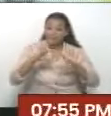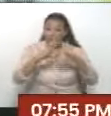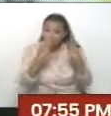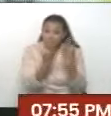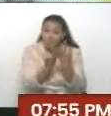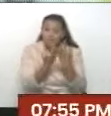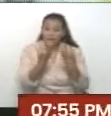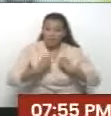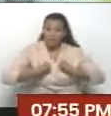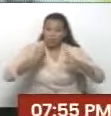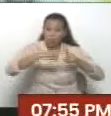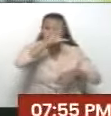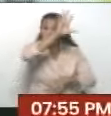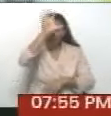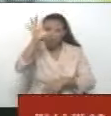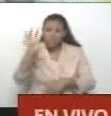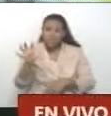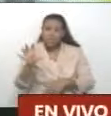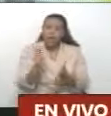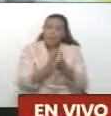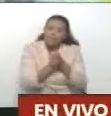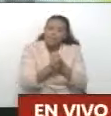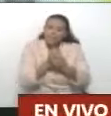migrante, querido y amado,